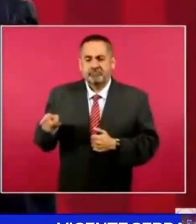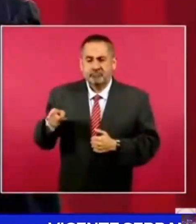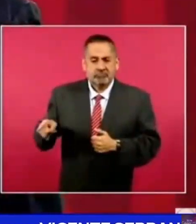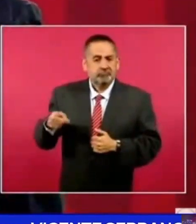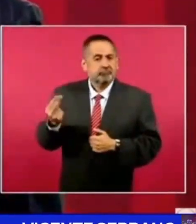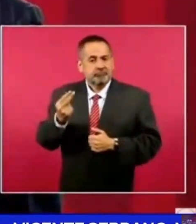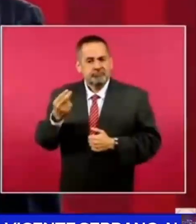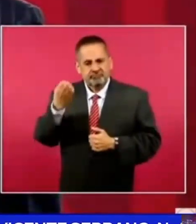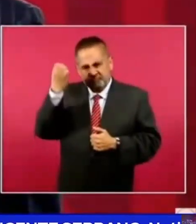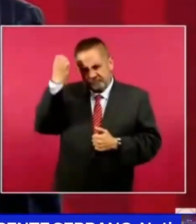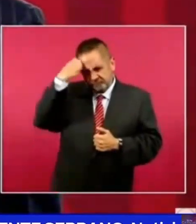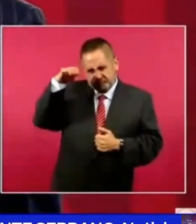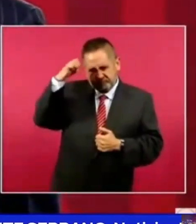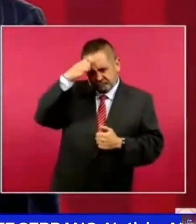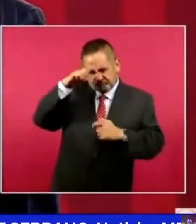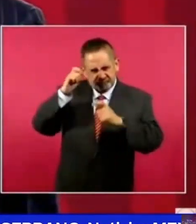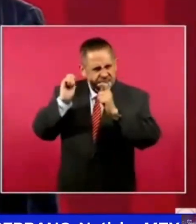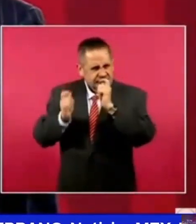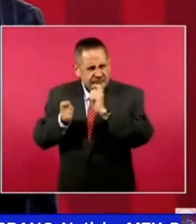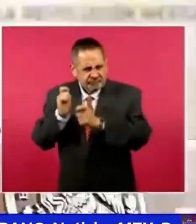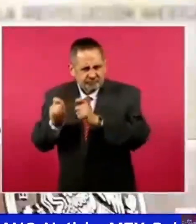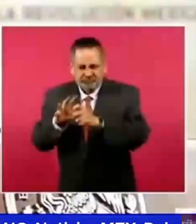experiencia.